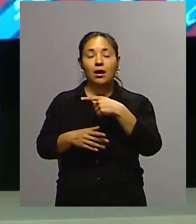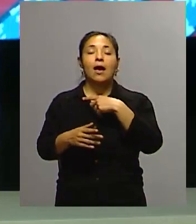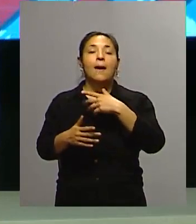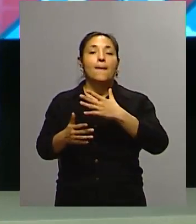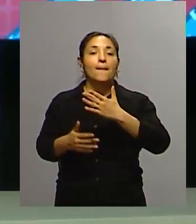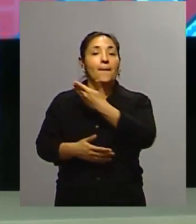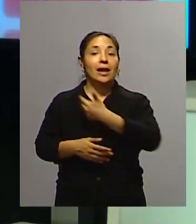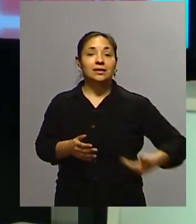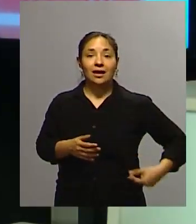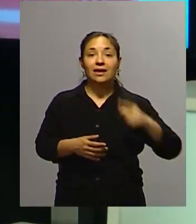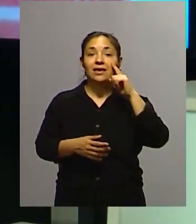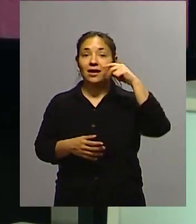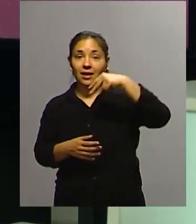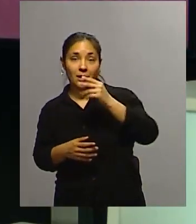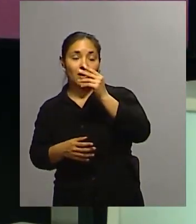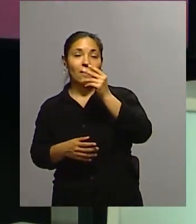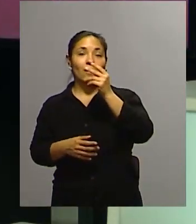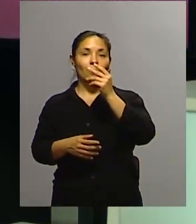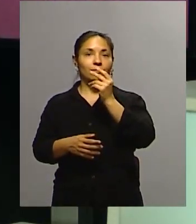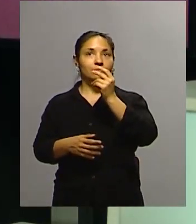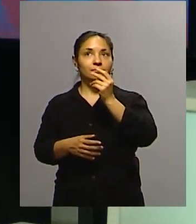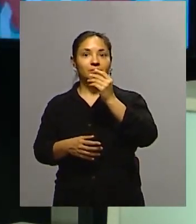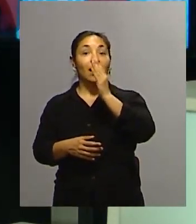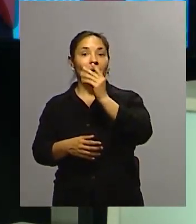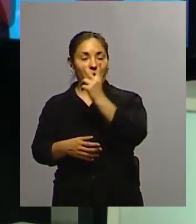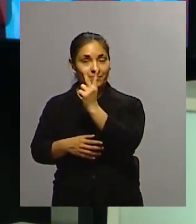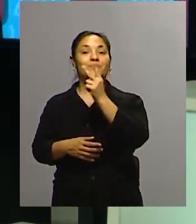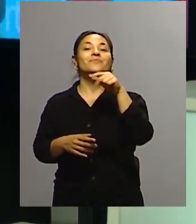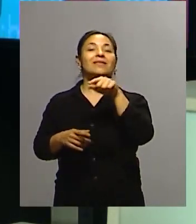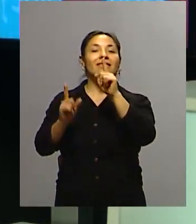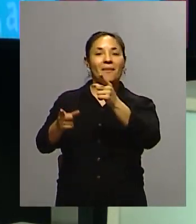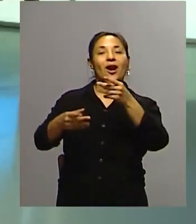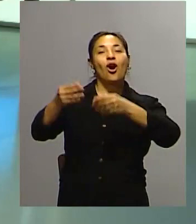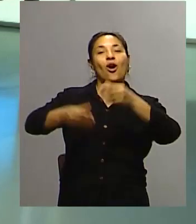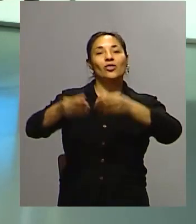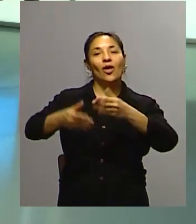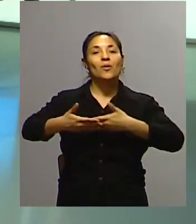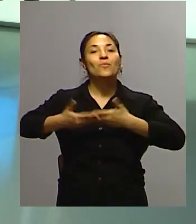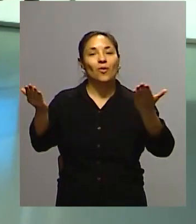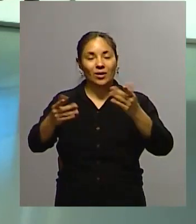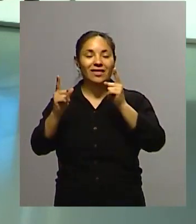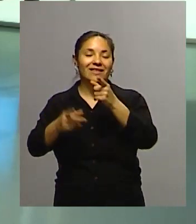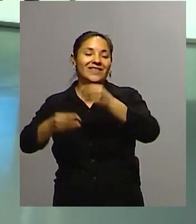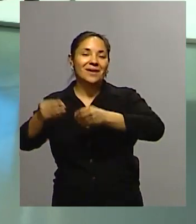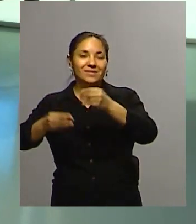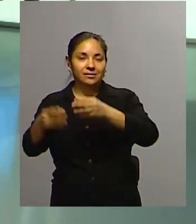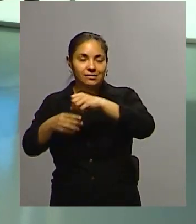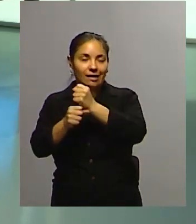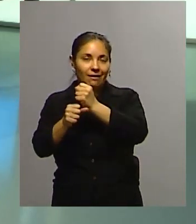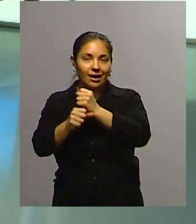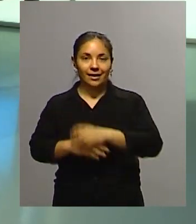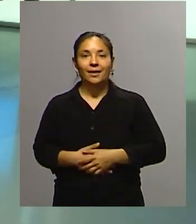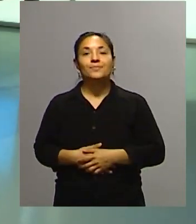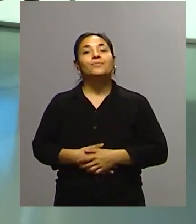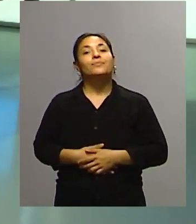INB, Instituto Nacional de Vitivinicultura, y también contador público nacional y empresario. Martín, vamos